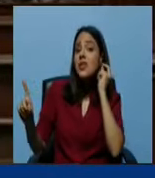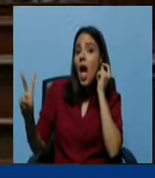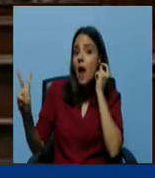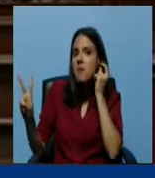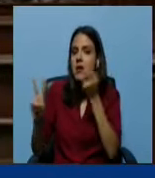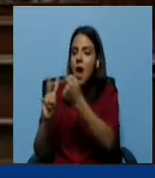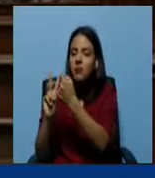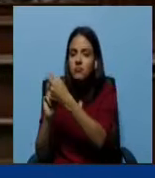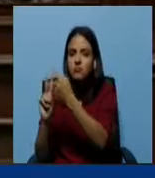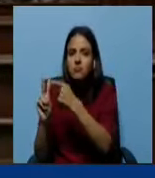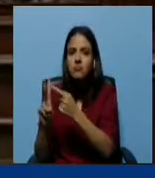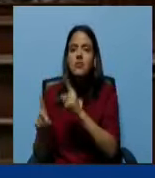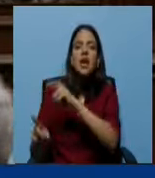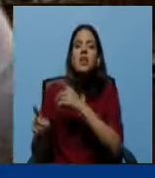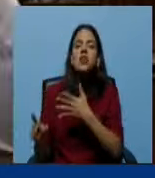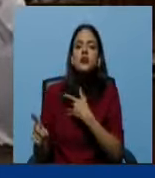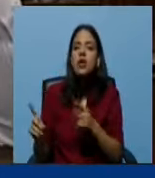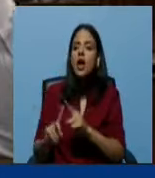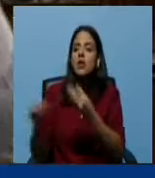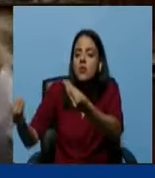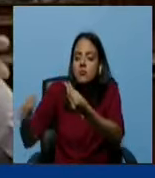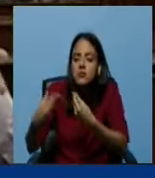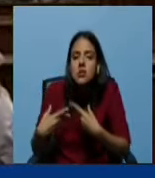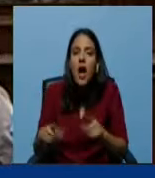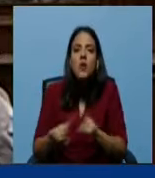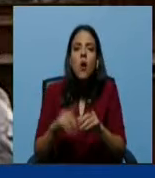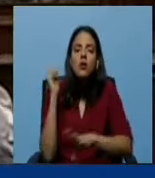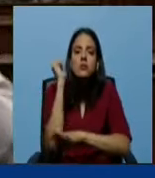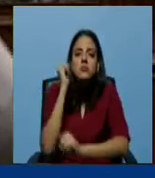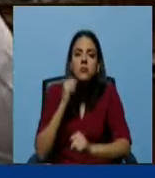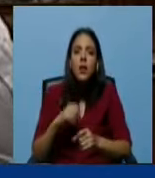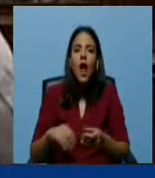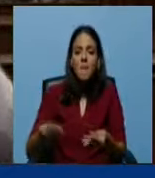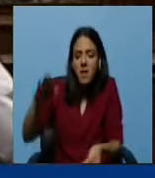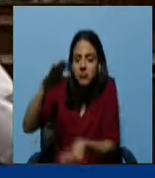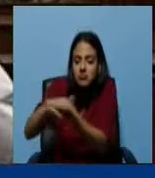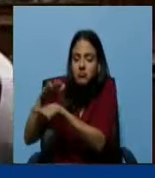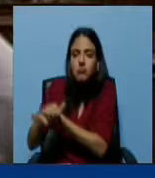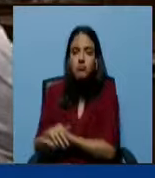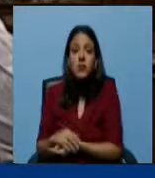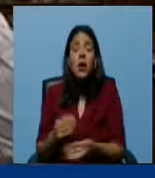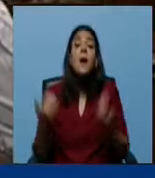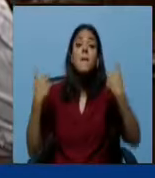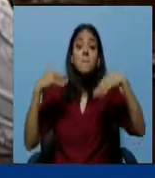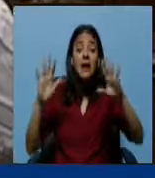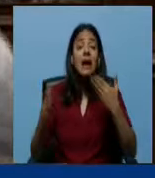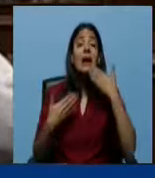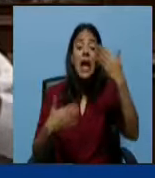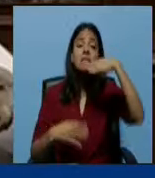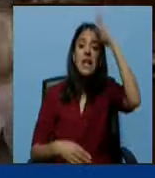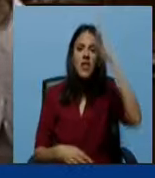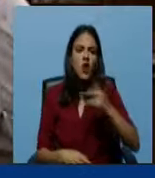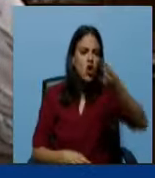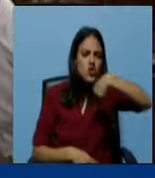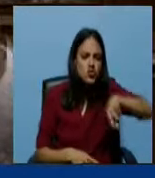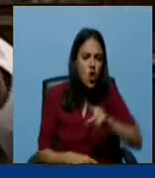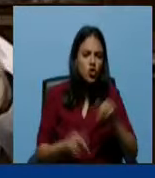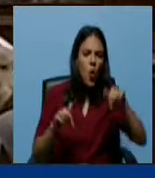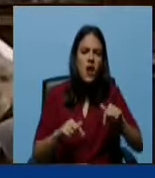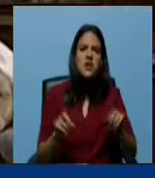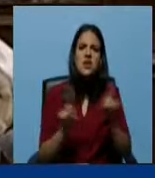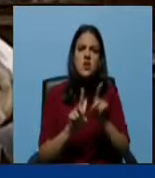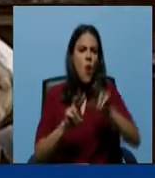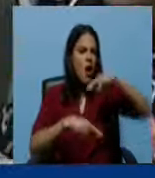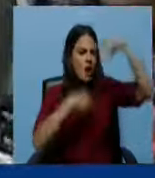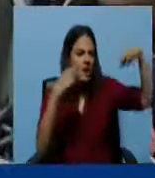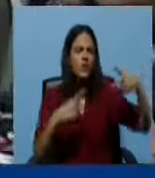bicho de la corrupción. Afortunadamente todos los que estamos aquí estamos vacunados con bastante bolivarianismo y bastante